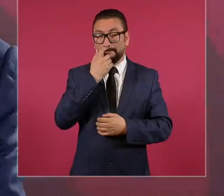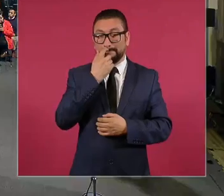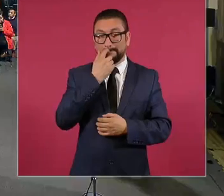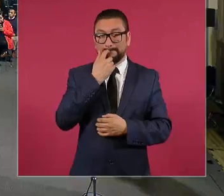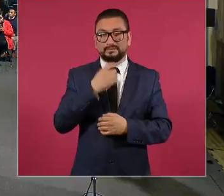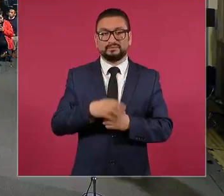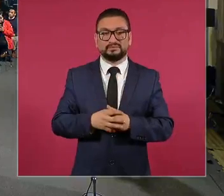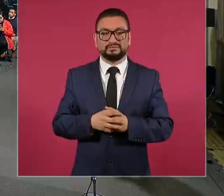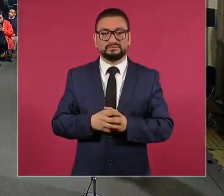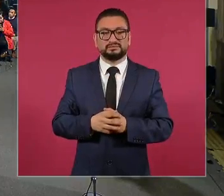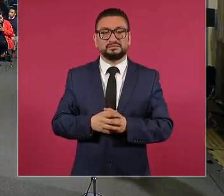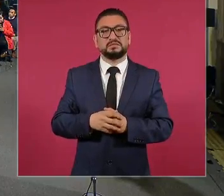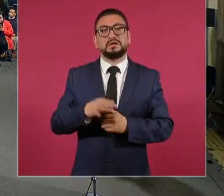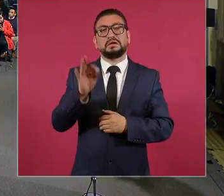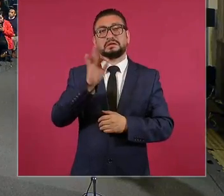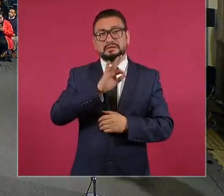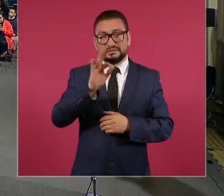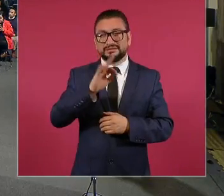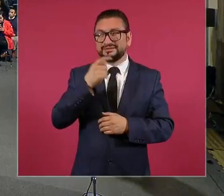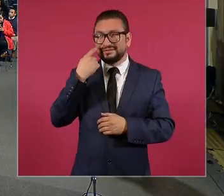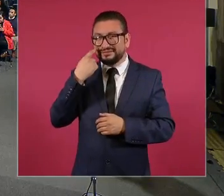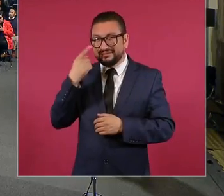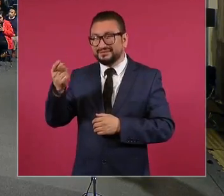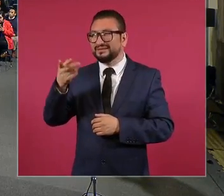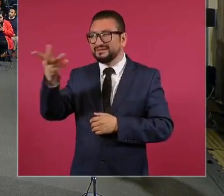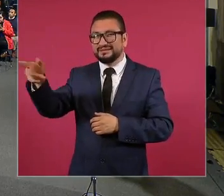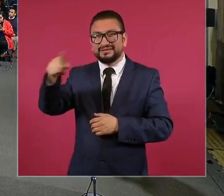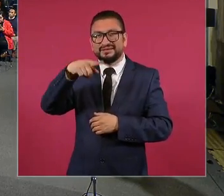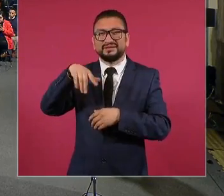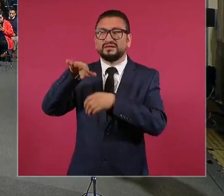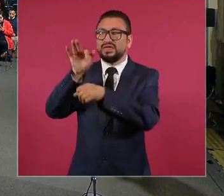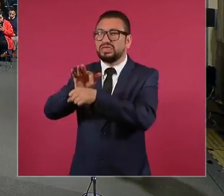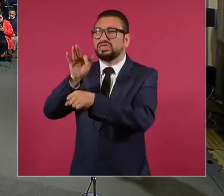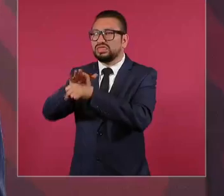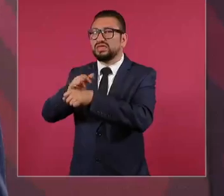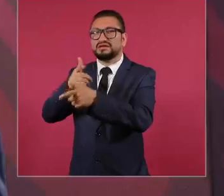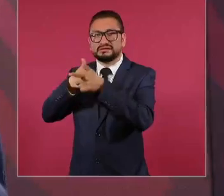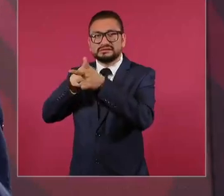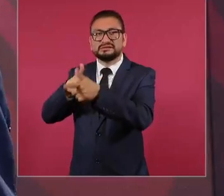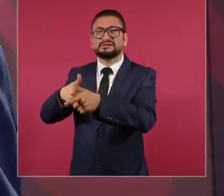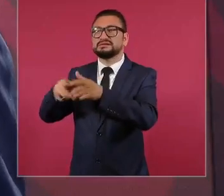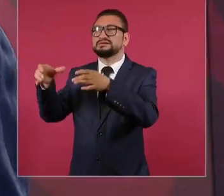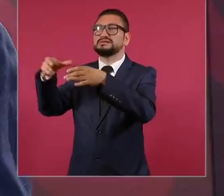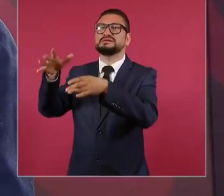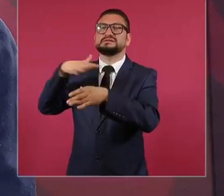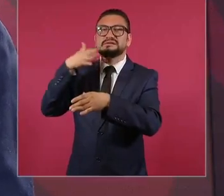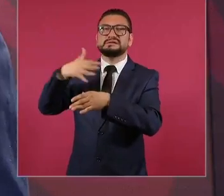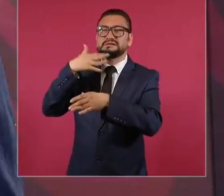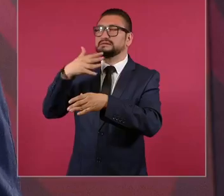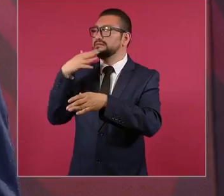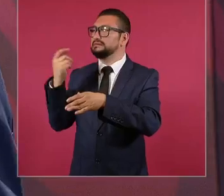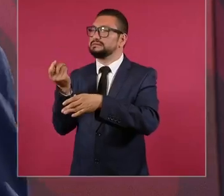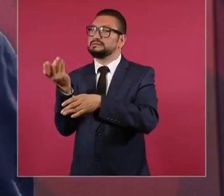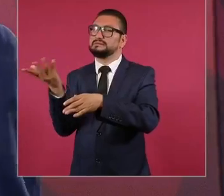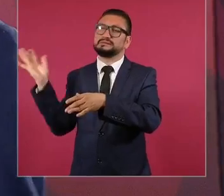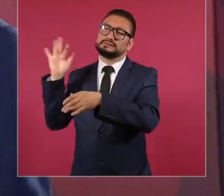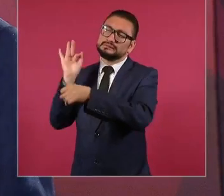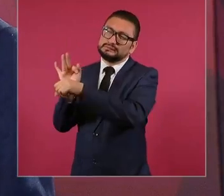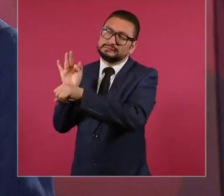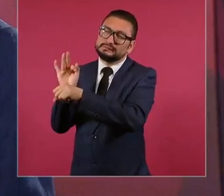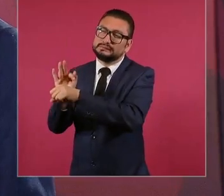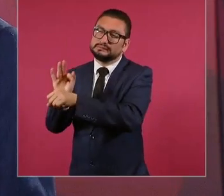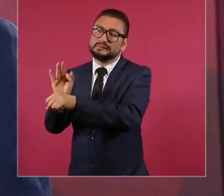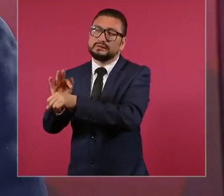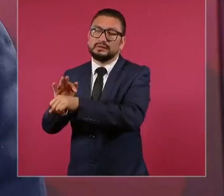porque puede… A ver, bueno, estamos viendo que están defendiendo al régimen de corrupción. Esto es lo que están defendiendo.